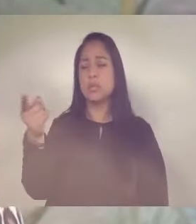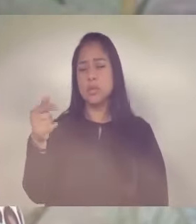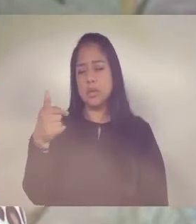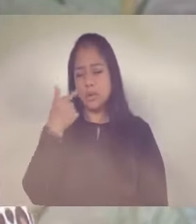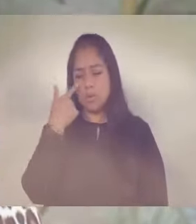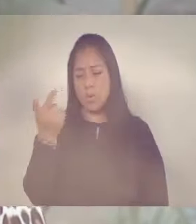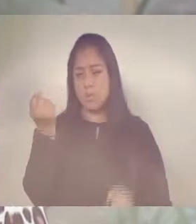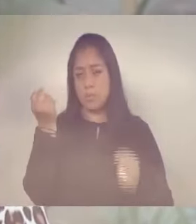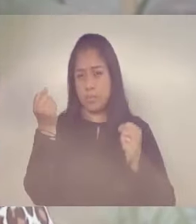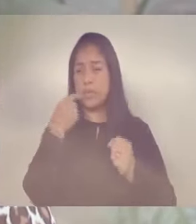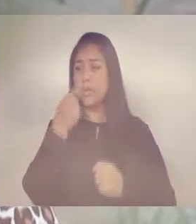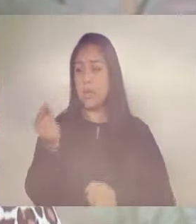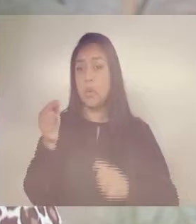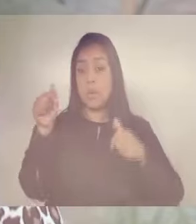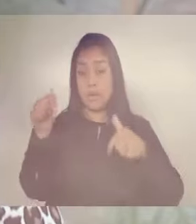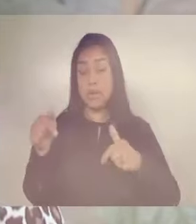mencionó que